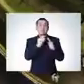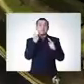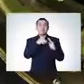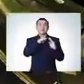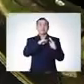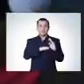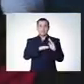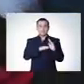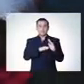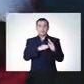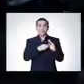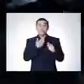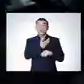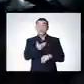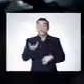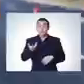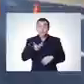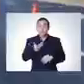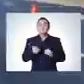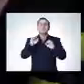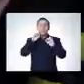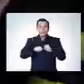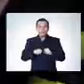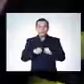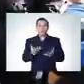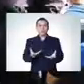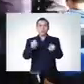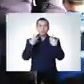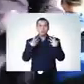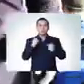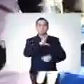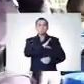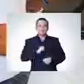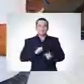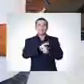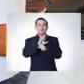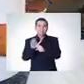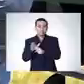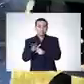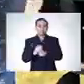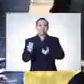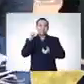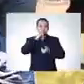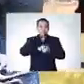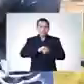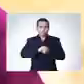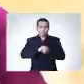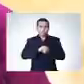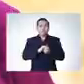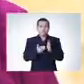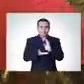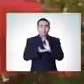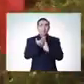cumplir con la cuarentena domiciliar obligatoria. Solo así podemos ganarle la batalla al coronavirus. Juntos vamos a